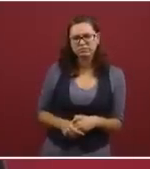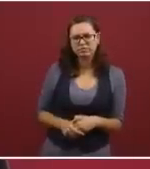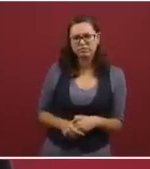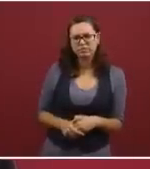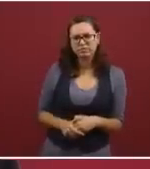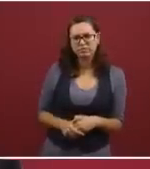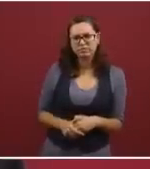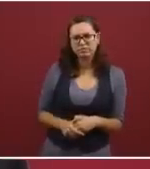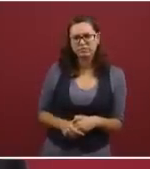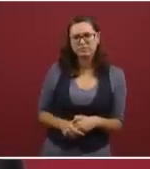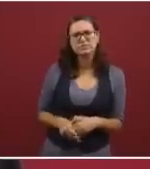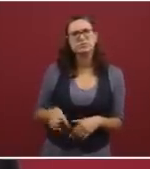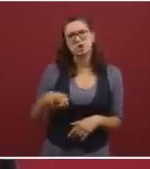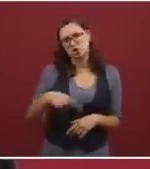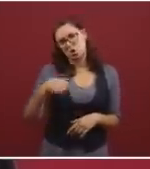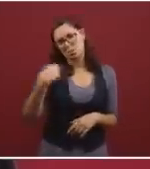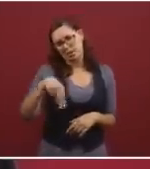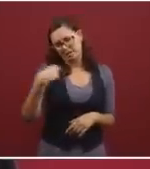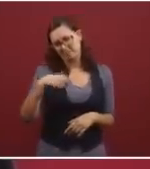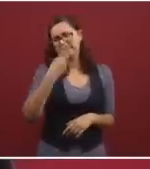Ya me da el nombre.